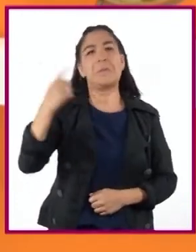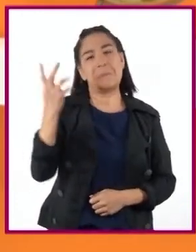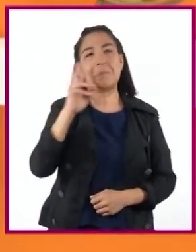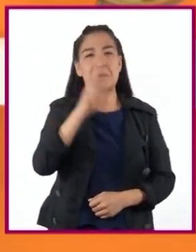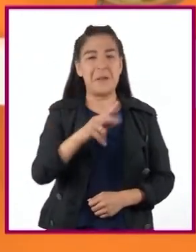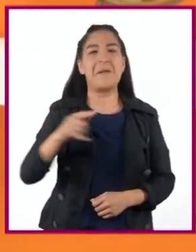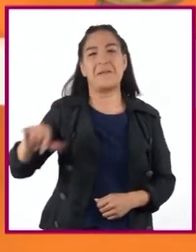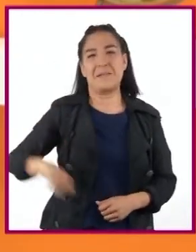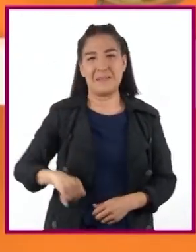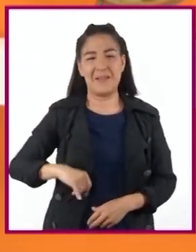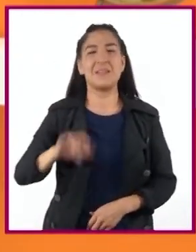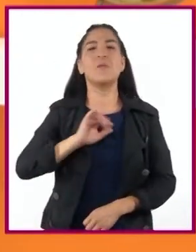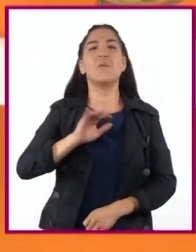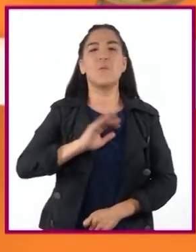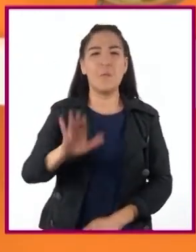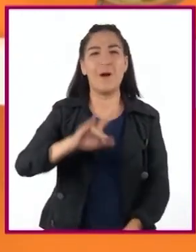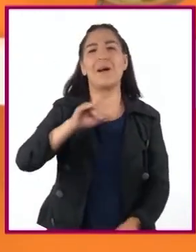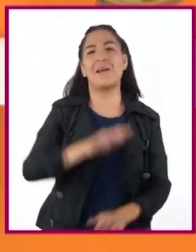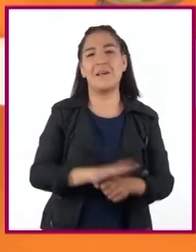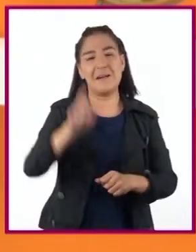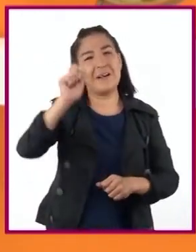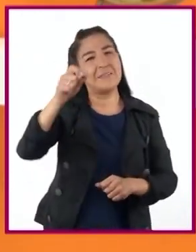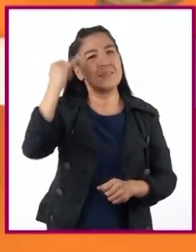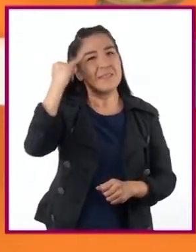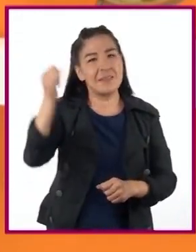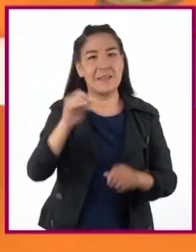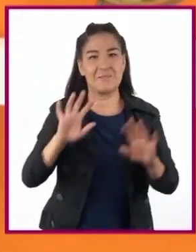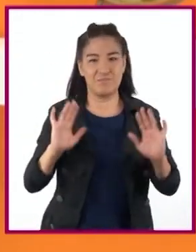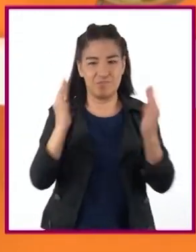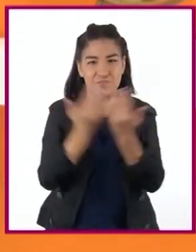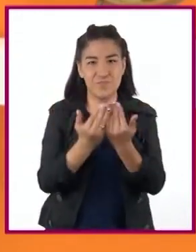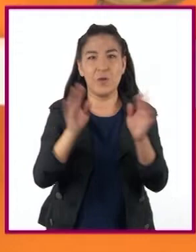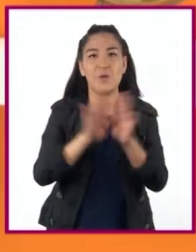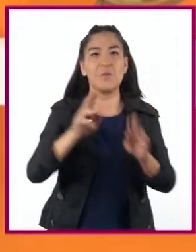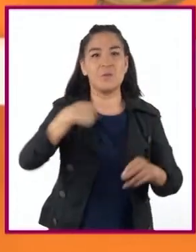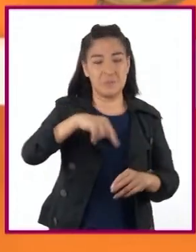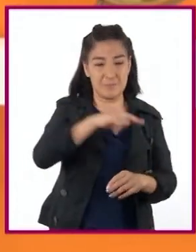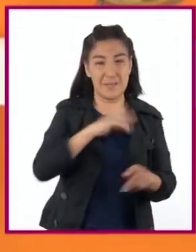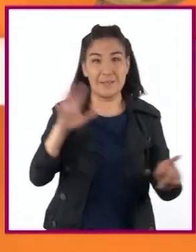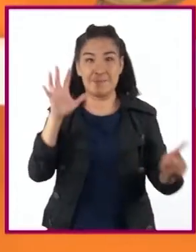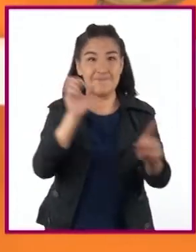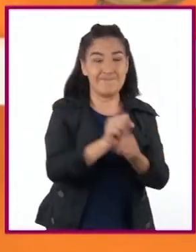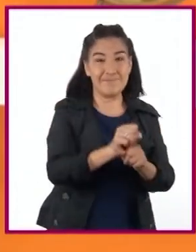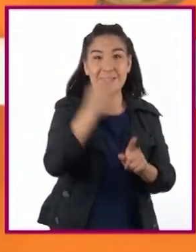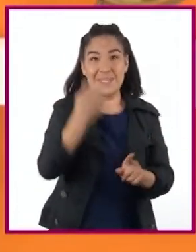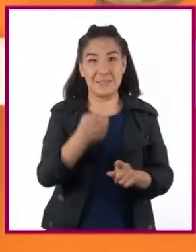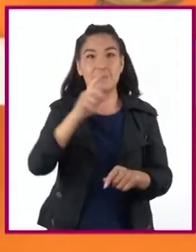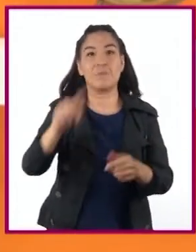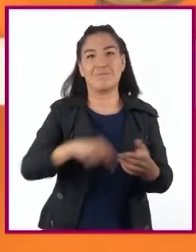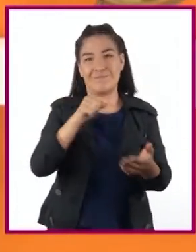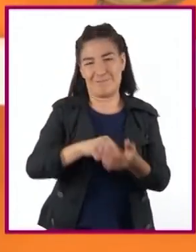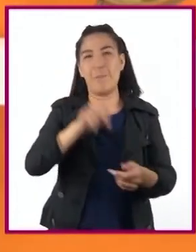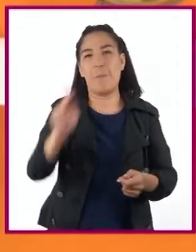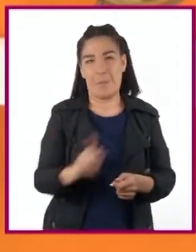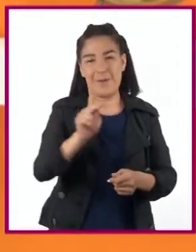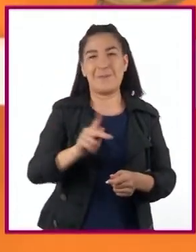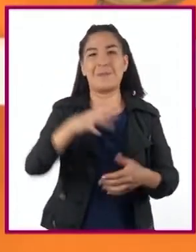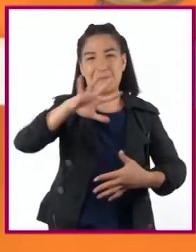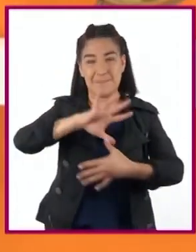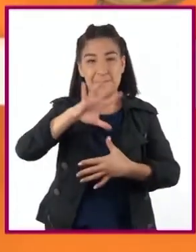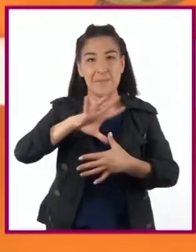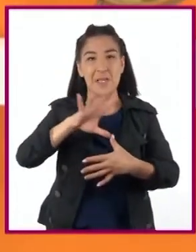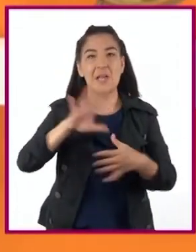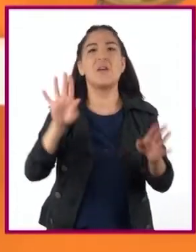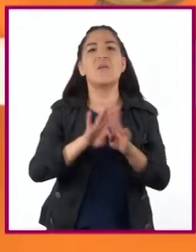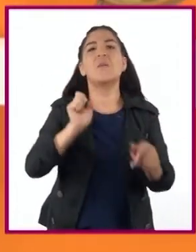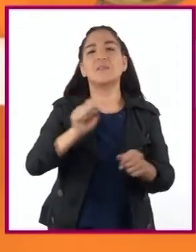interesante la idea de que las identidades cerradas que nosotros le otorgamos retrospectivamente a los pueblos mesoamericanos dicen más de